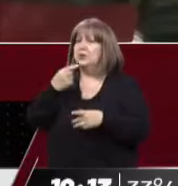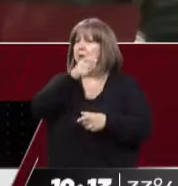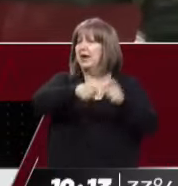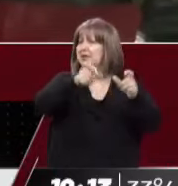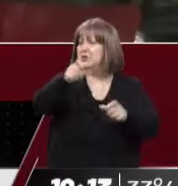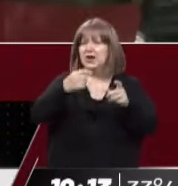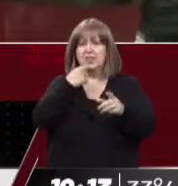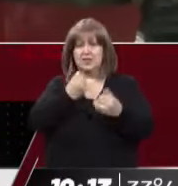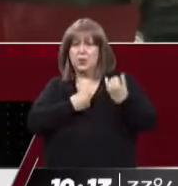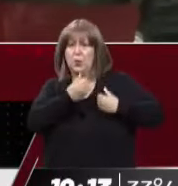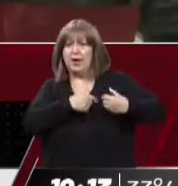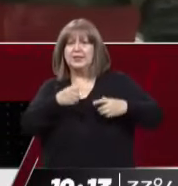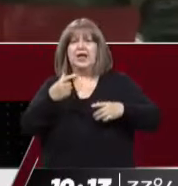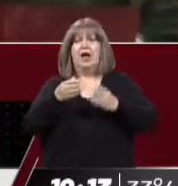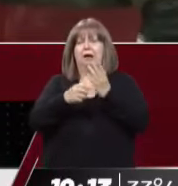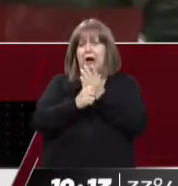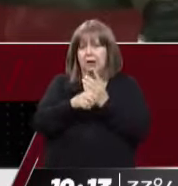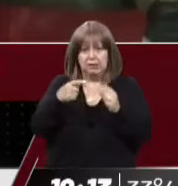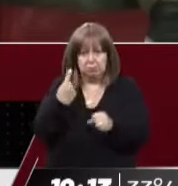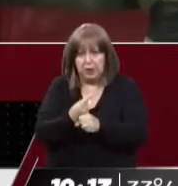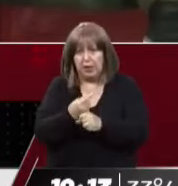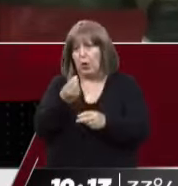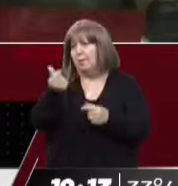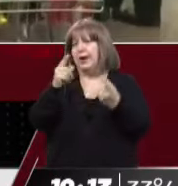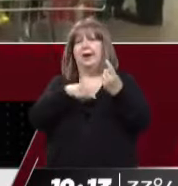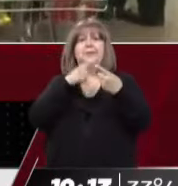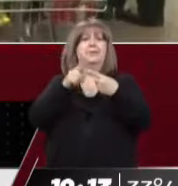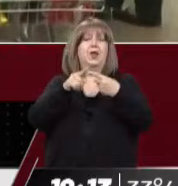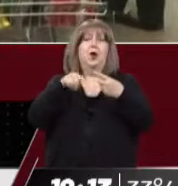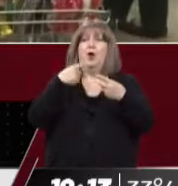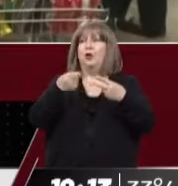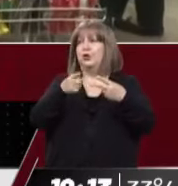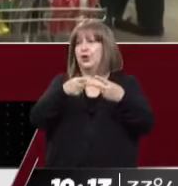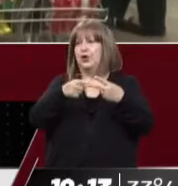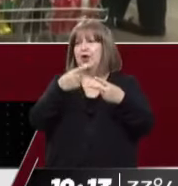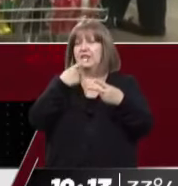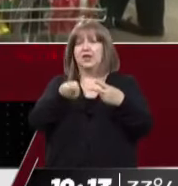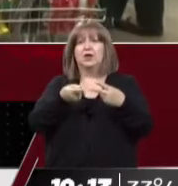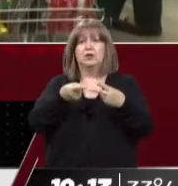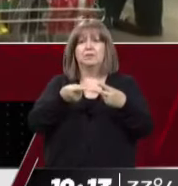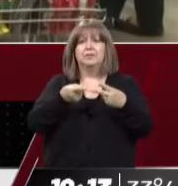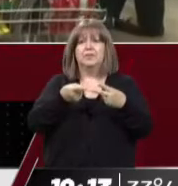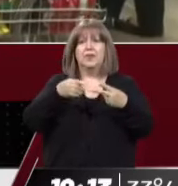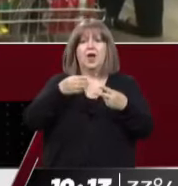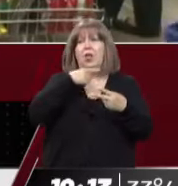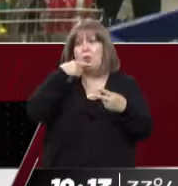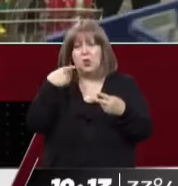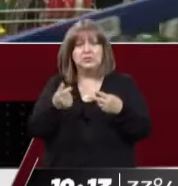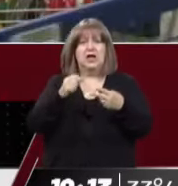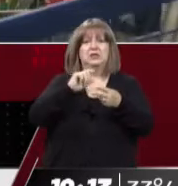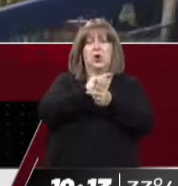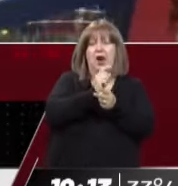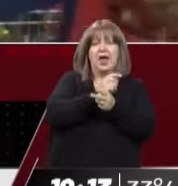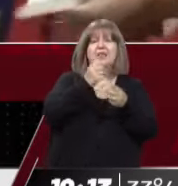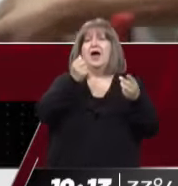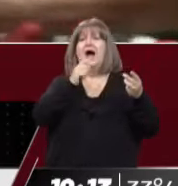que no compramos, por ejemplo, la carne, por ejemplo, en otros de los casos nos decían las cosas dulces, el